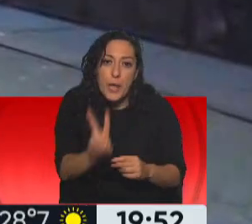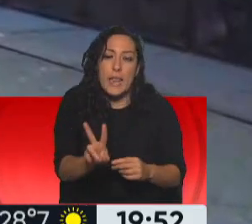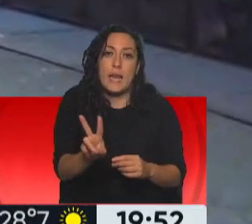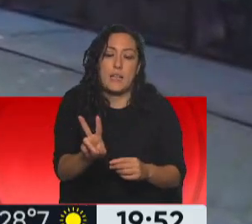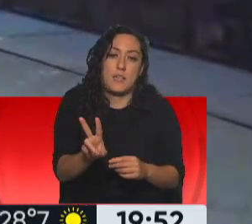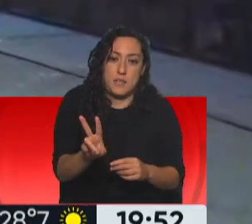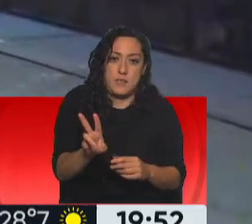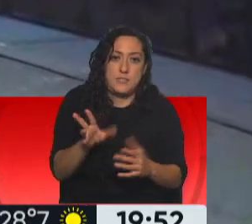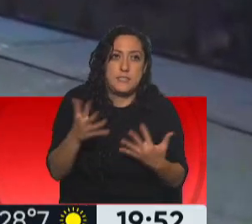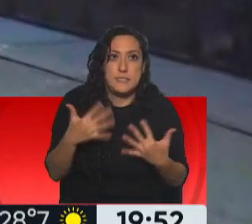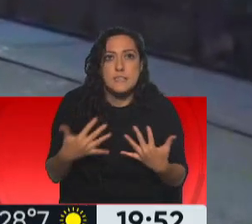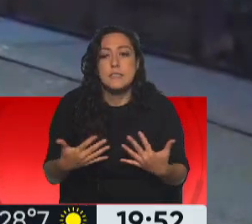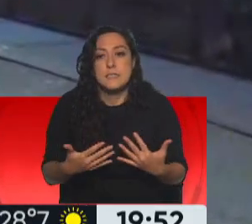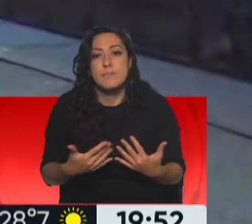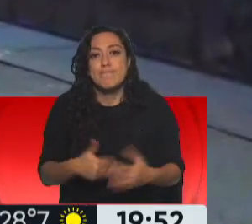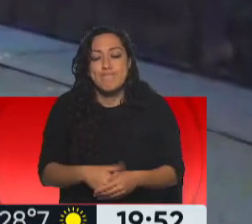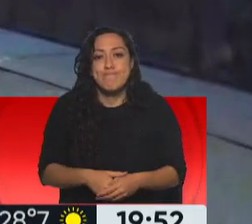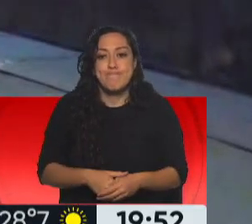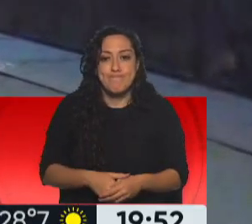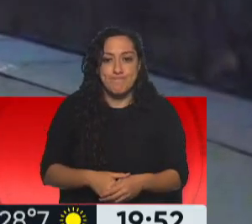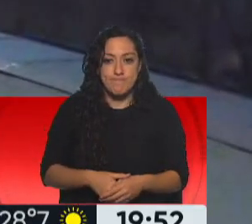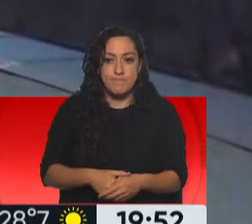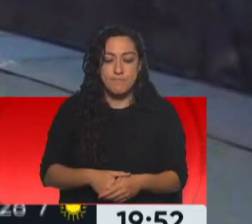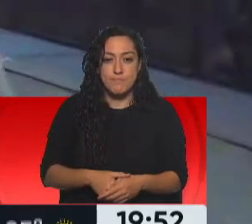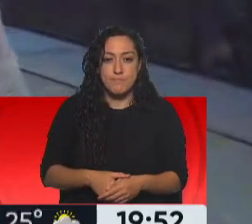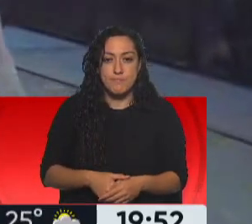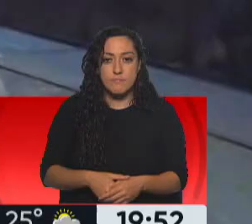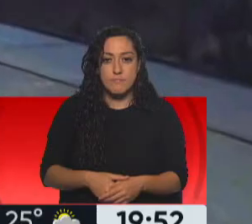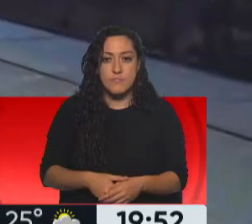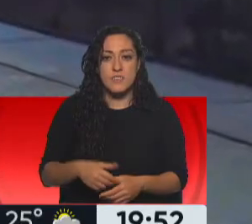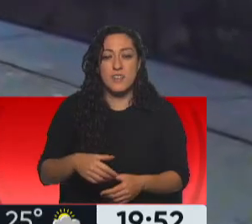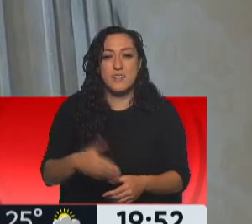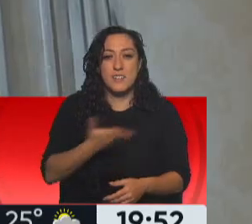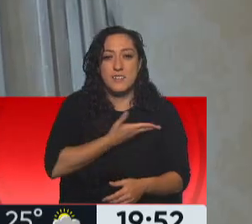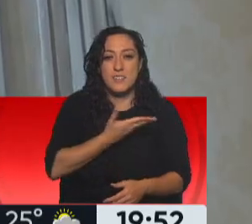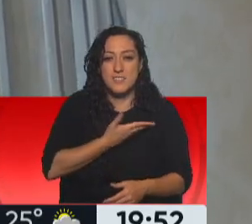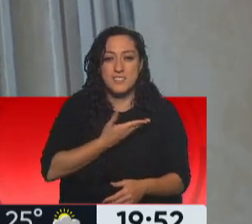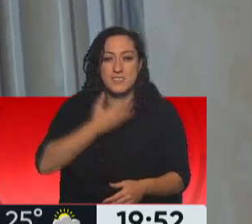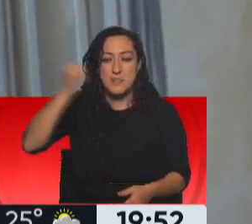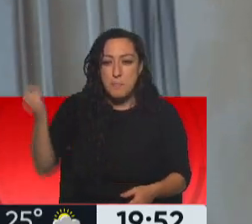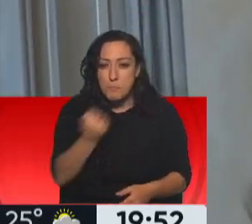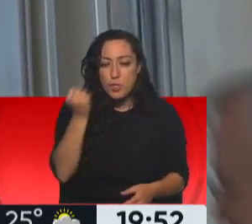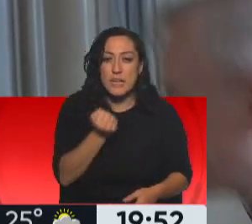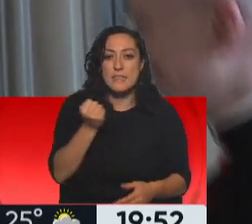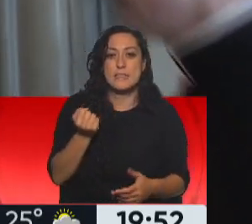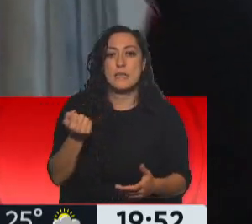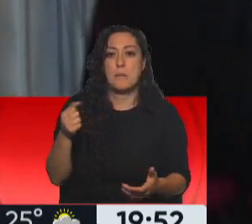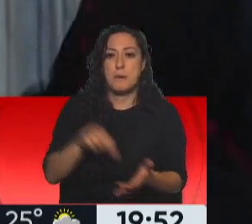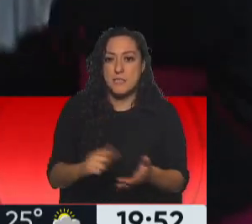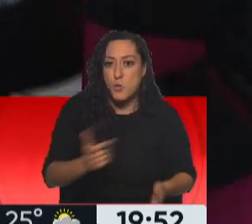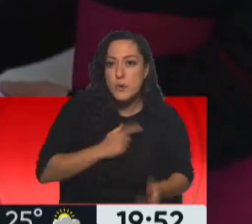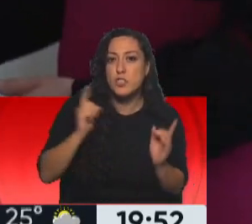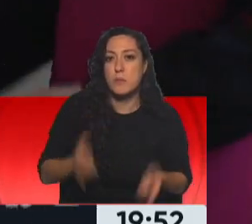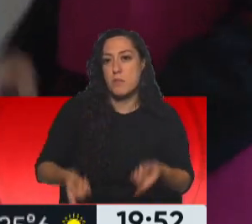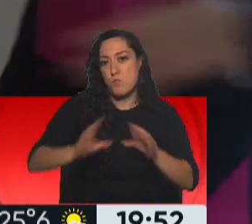es nada, lo importante que ha sido Francisco para nuestro país y para el mundo, digo,